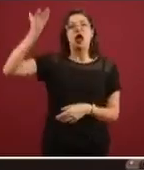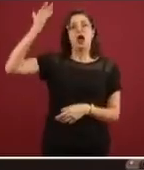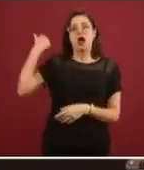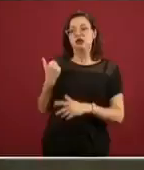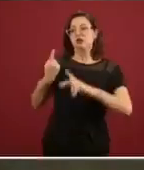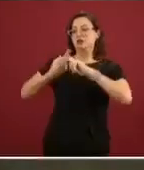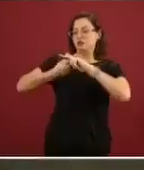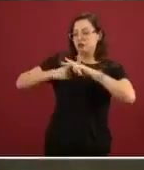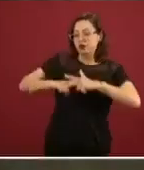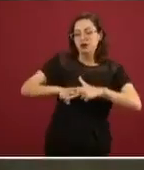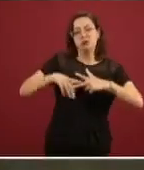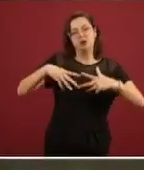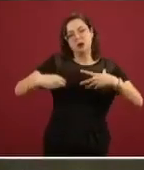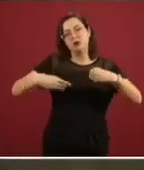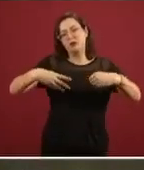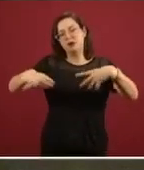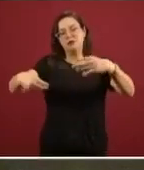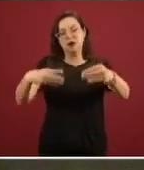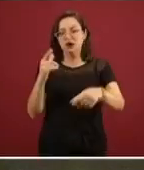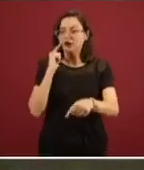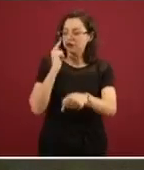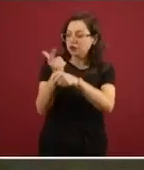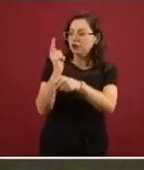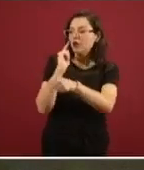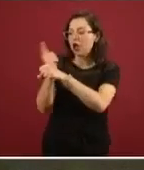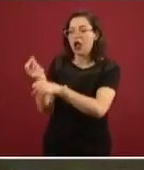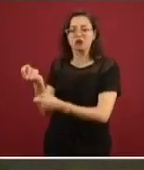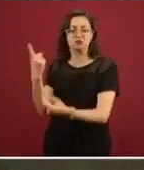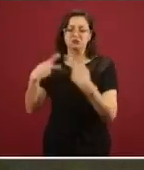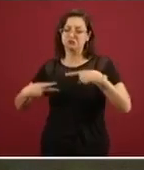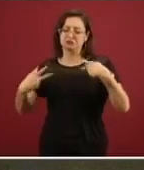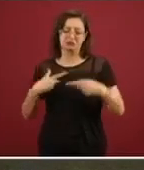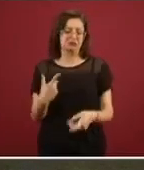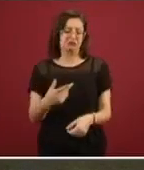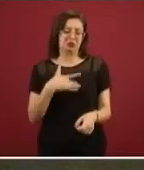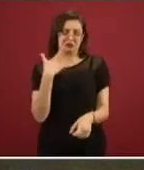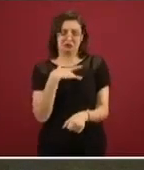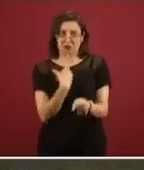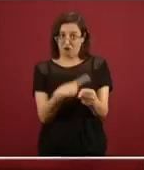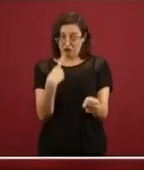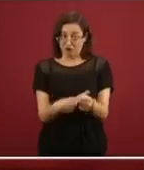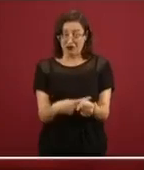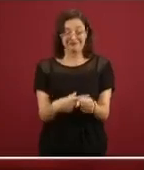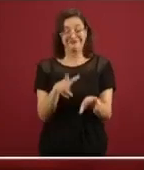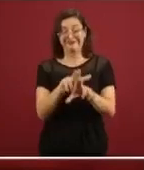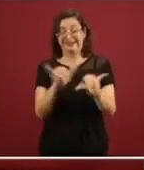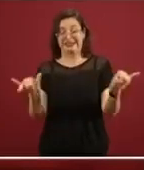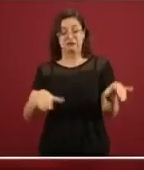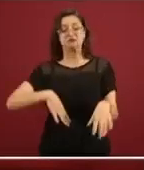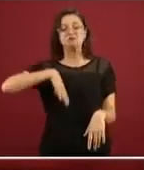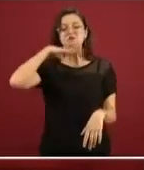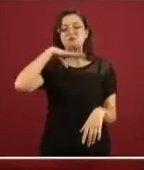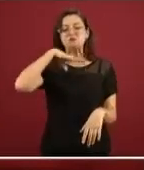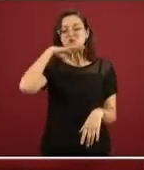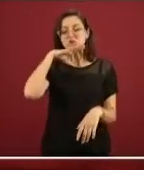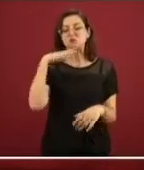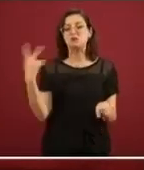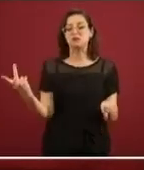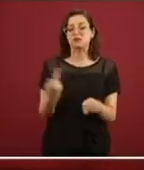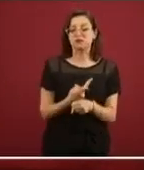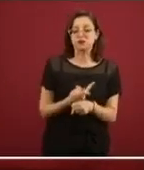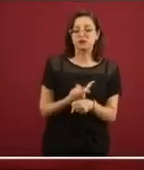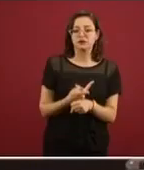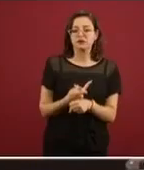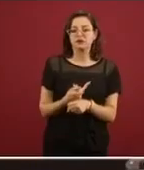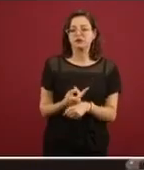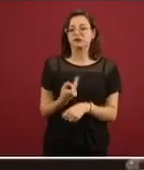fueron multiplicándose. ¿Cuántos de estas situaciones de portadores asintomáticos o de infecciones